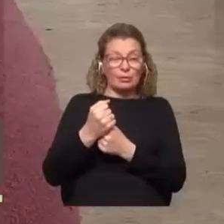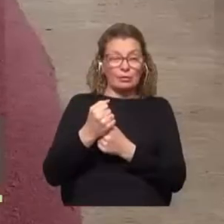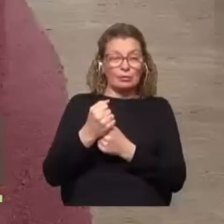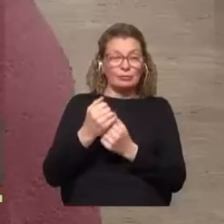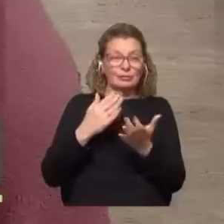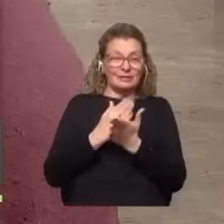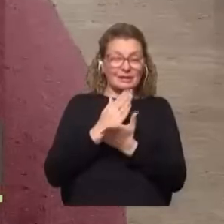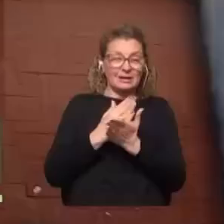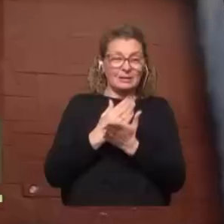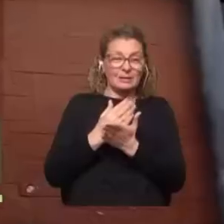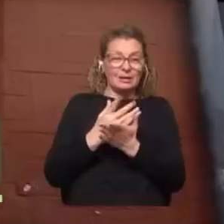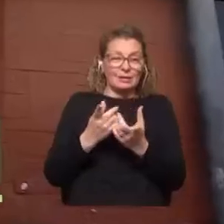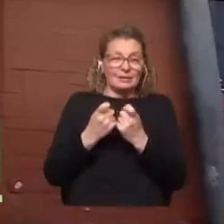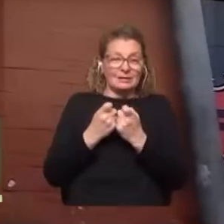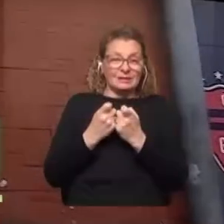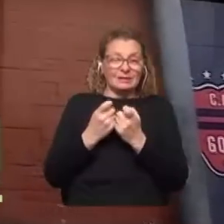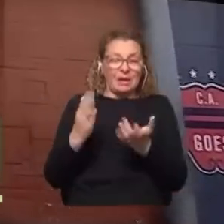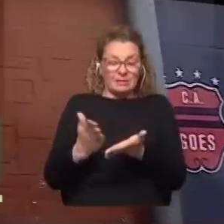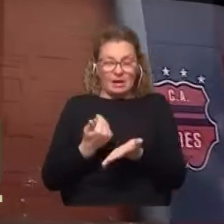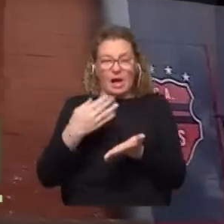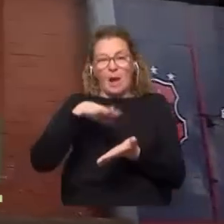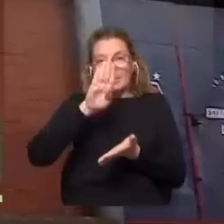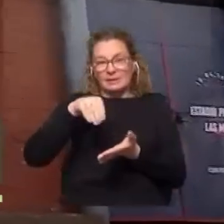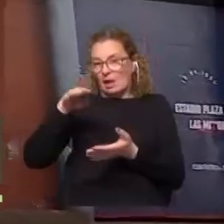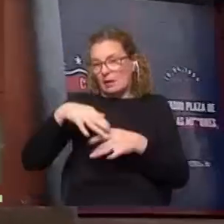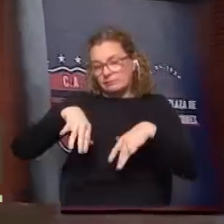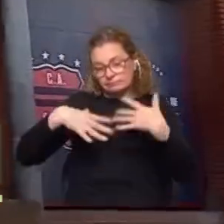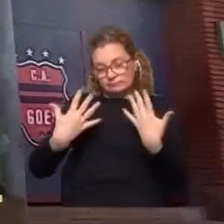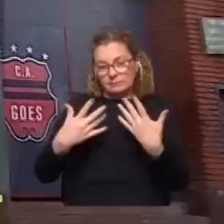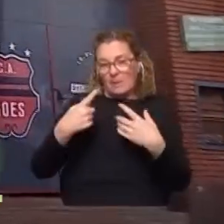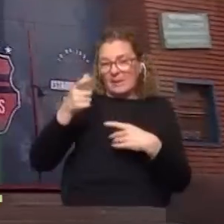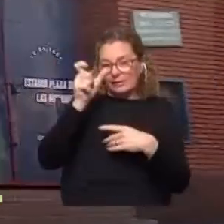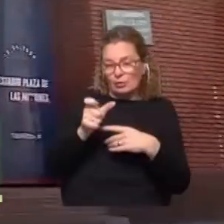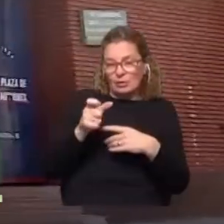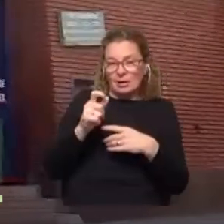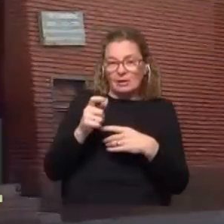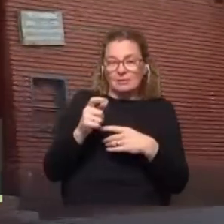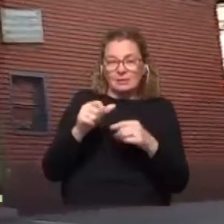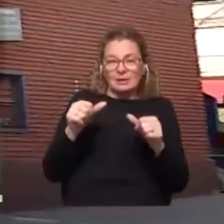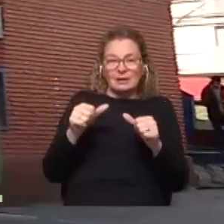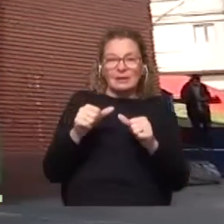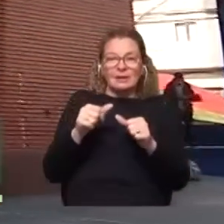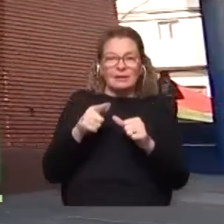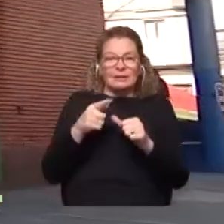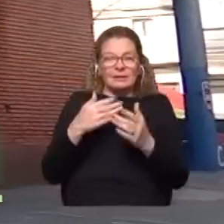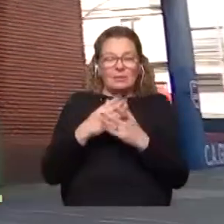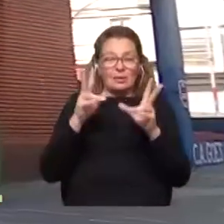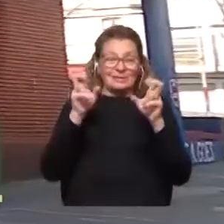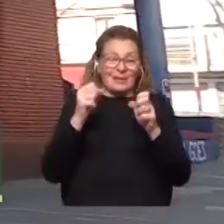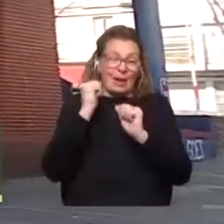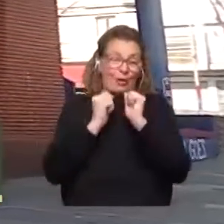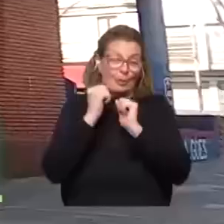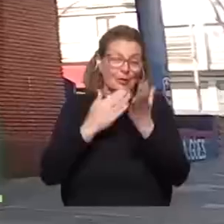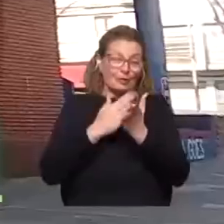a dar una mano para lo que se precise sacar escombros pintar lo que sea En definitiva termina siendo temas económicos